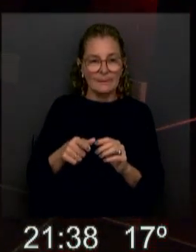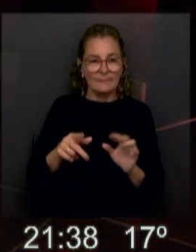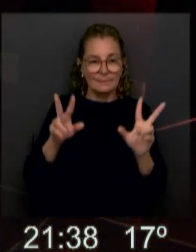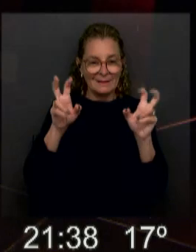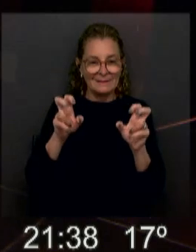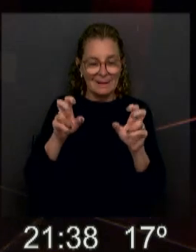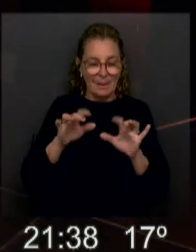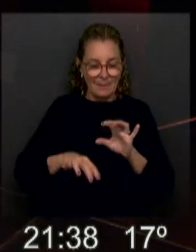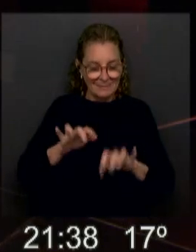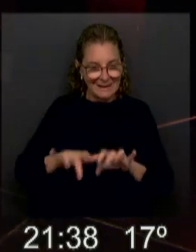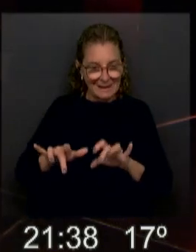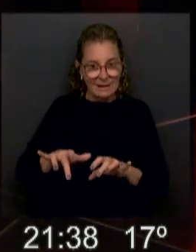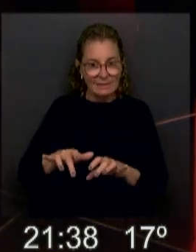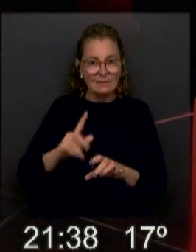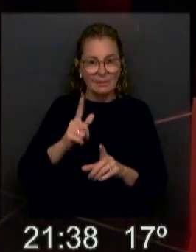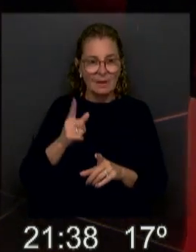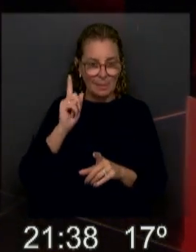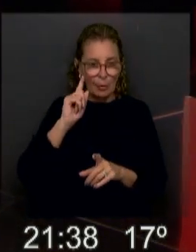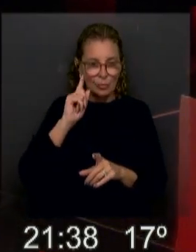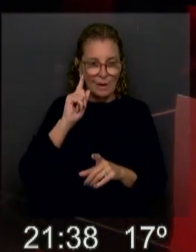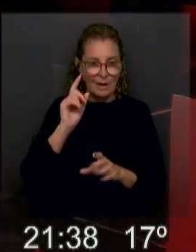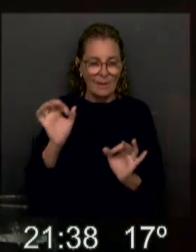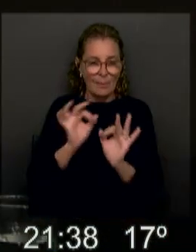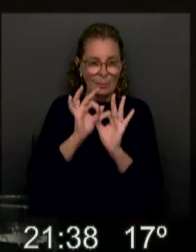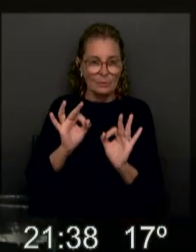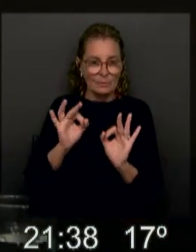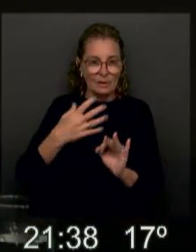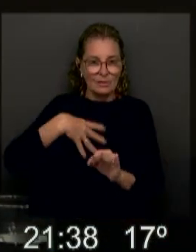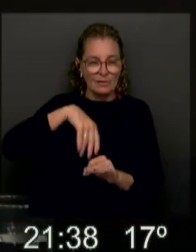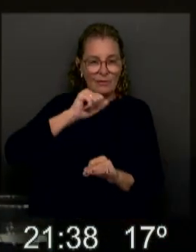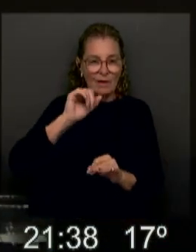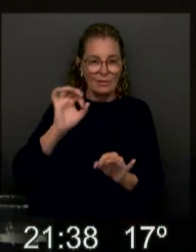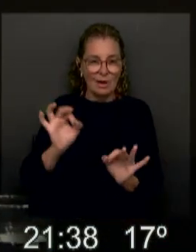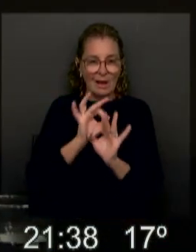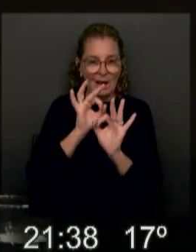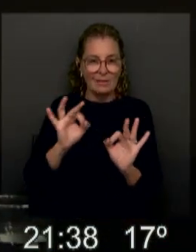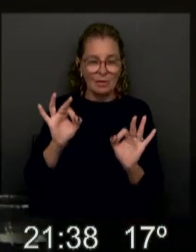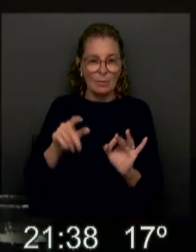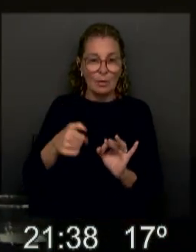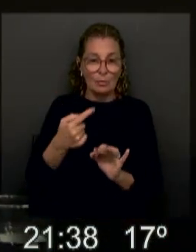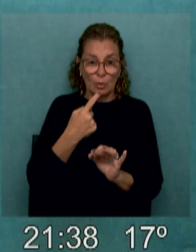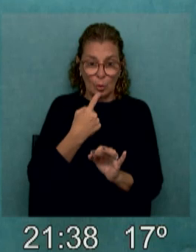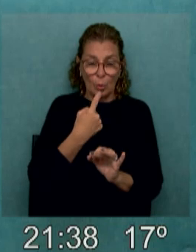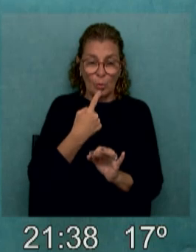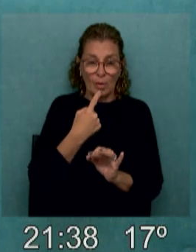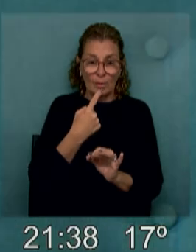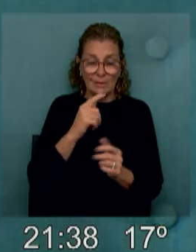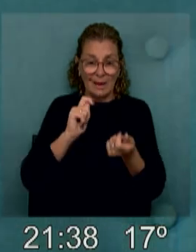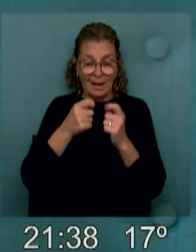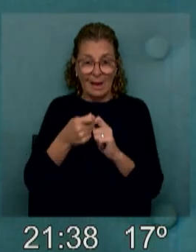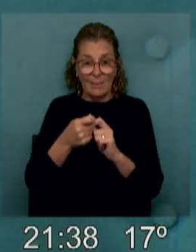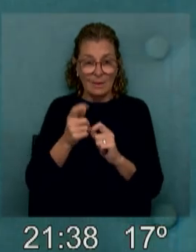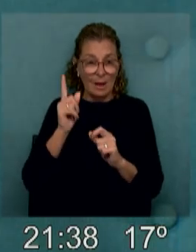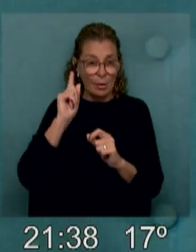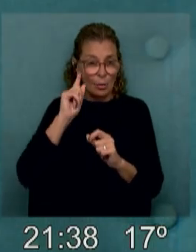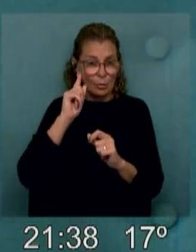la tecla fue también... Fue como llevando las canciones para otros lados que no... Sin duda. Sí, sin te duda. Cambia la